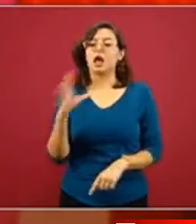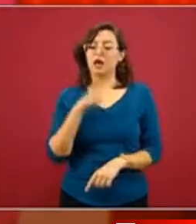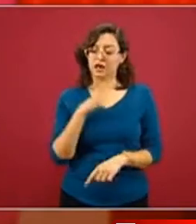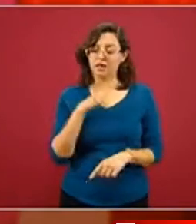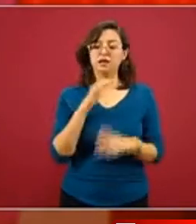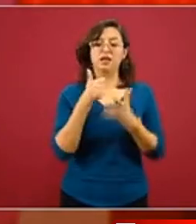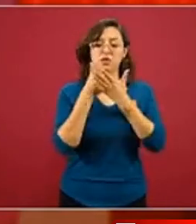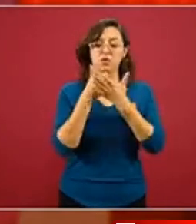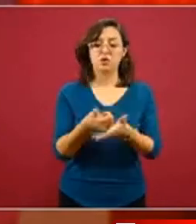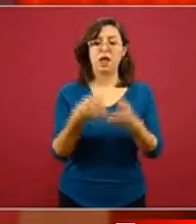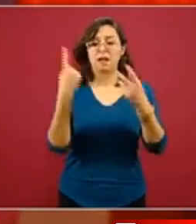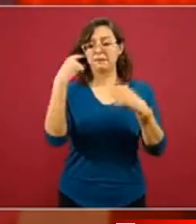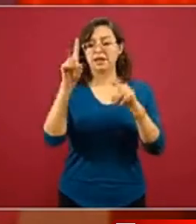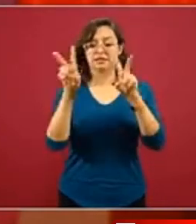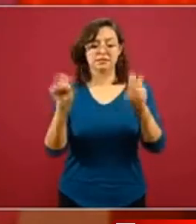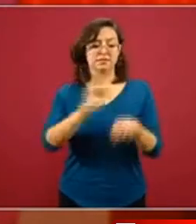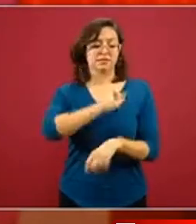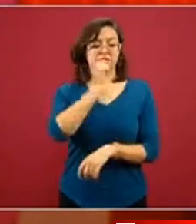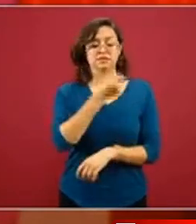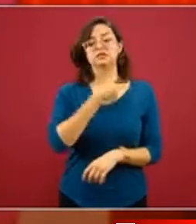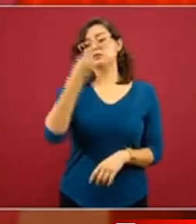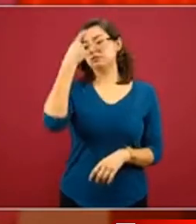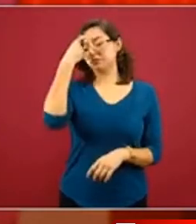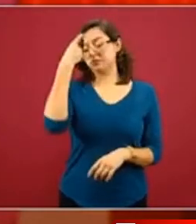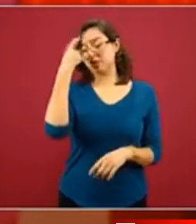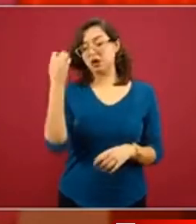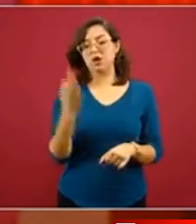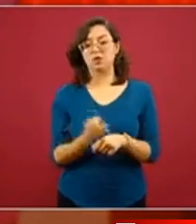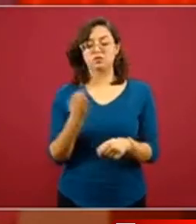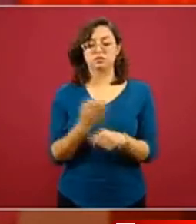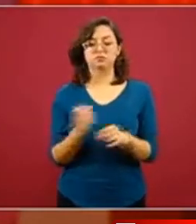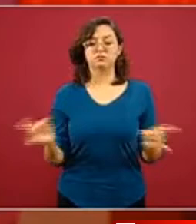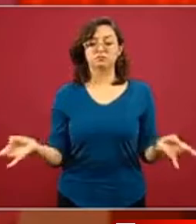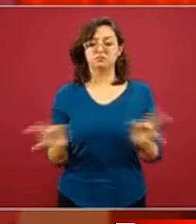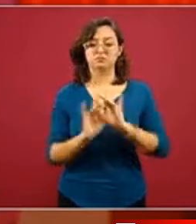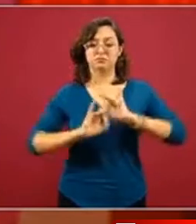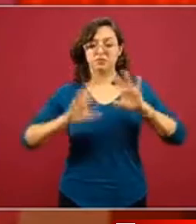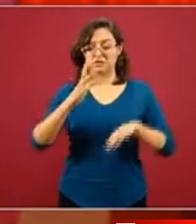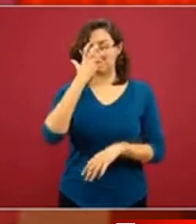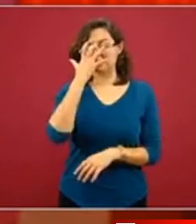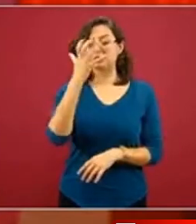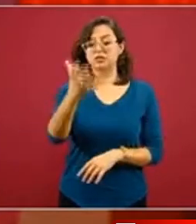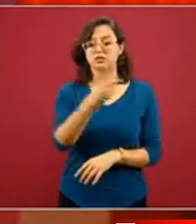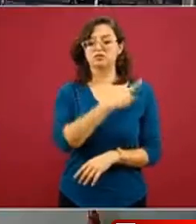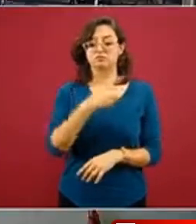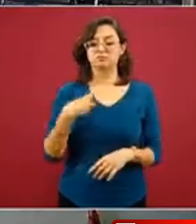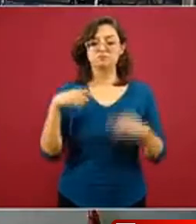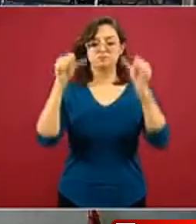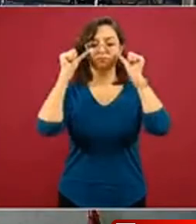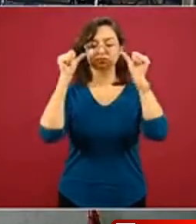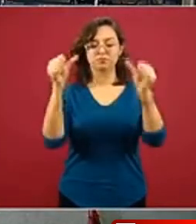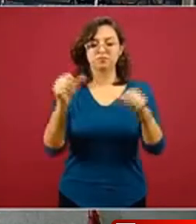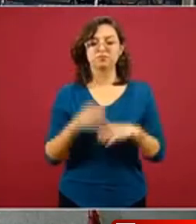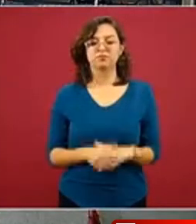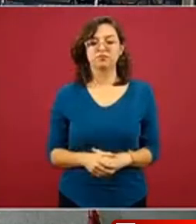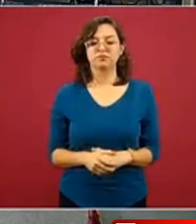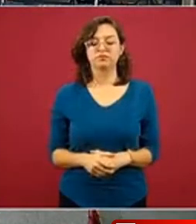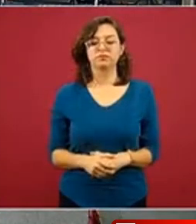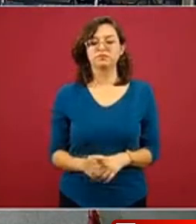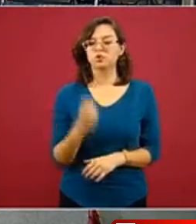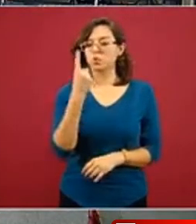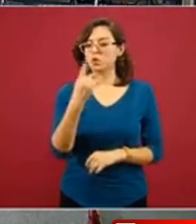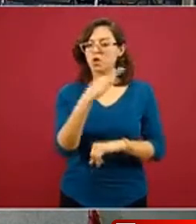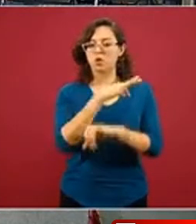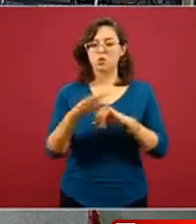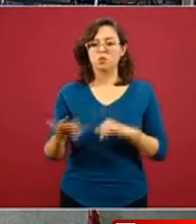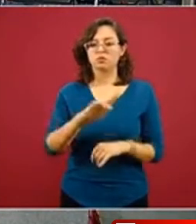el componente de salud mental es parte de la respuesta a emergencias y lo hemos tomado muy en serio desde el inicio. Nos queda tiempo para una